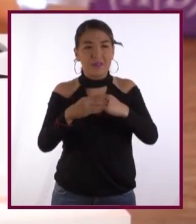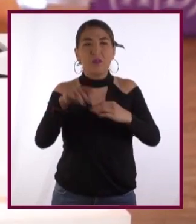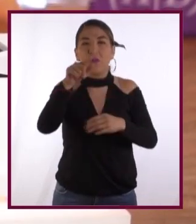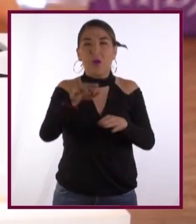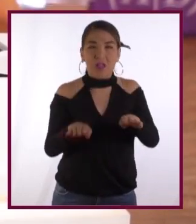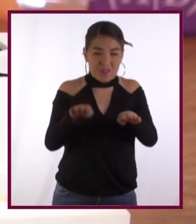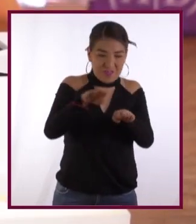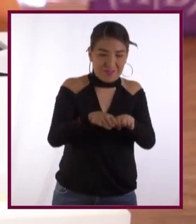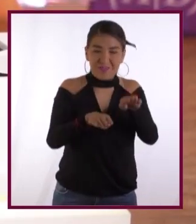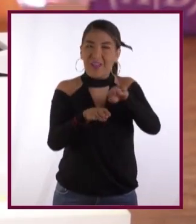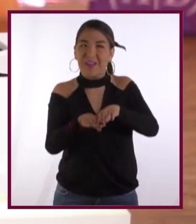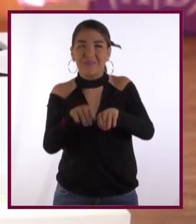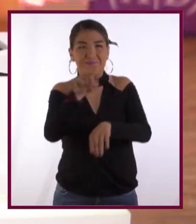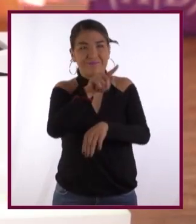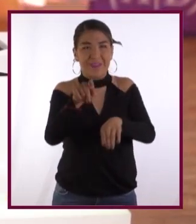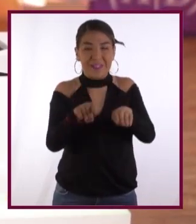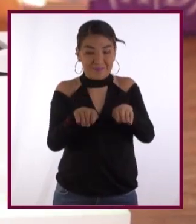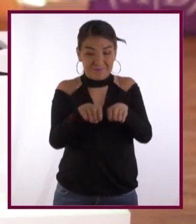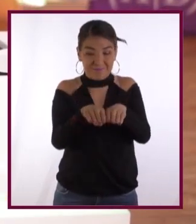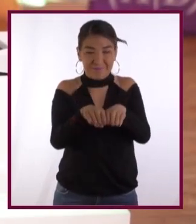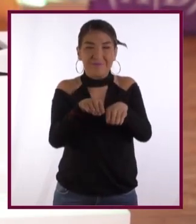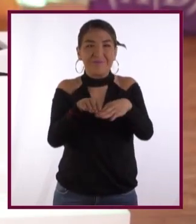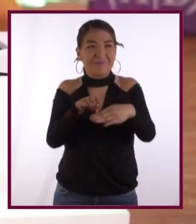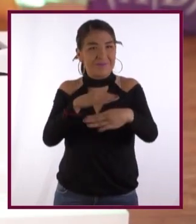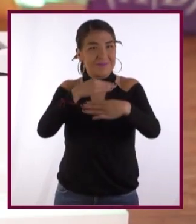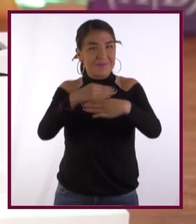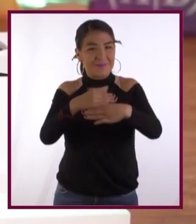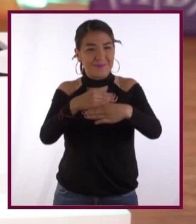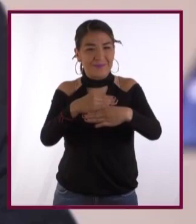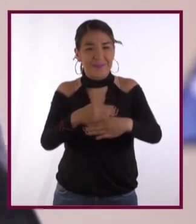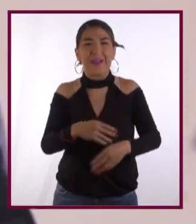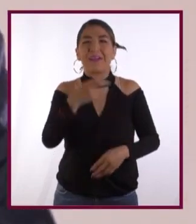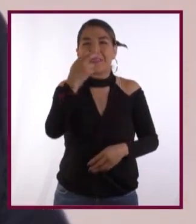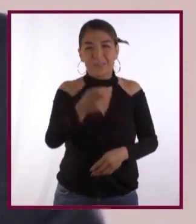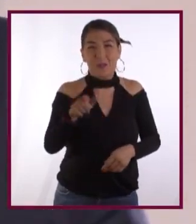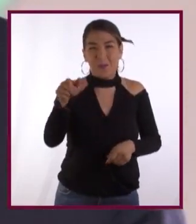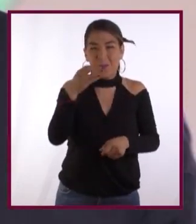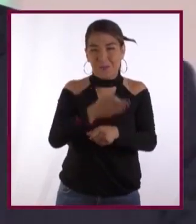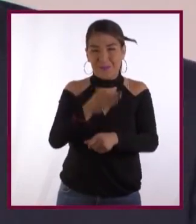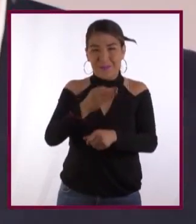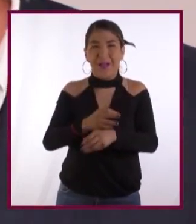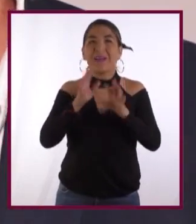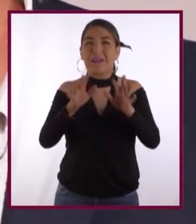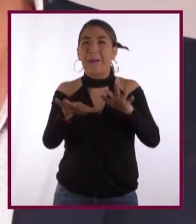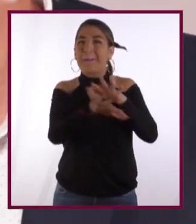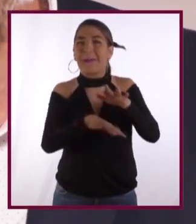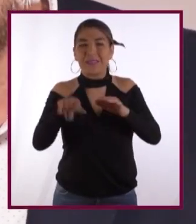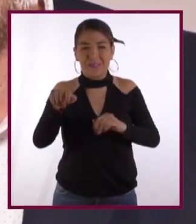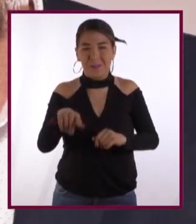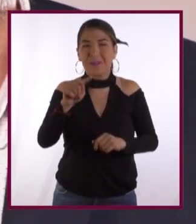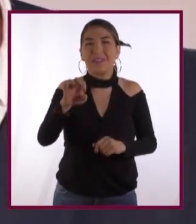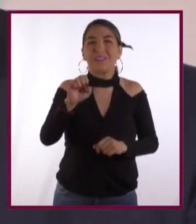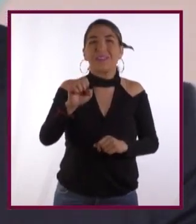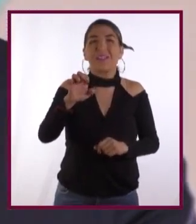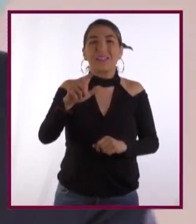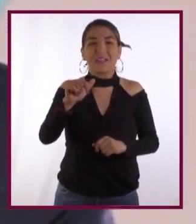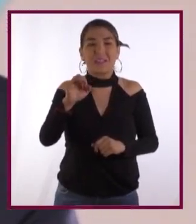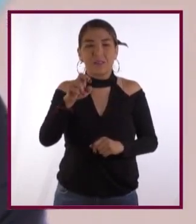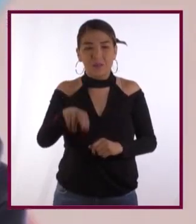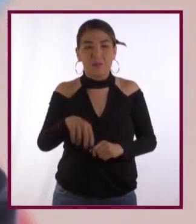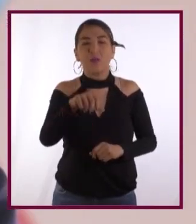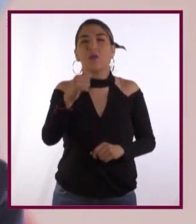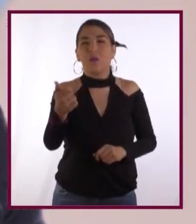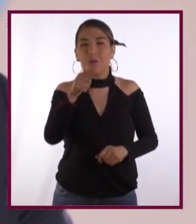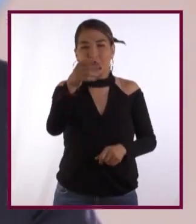y que tampoco se sobrepongan. Dismara, acabamos de construir nuestras piezas básicas de teselaciones. Pero